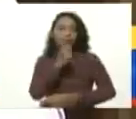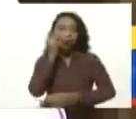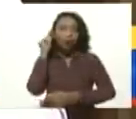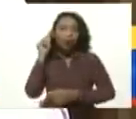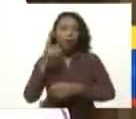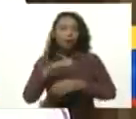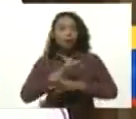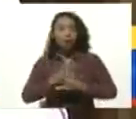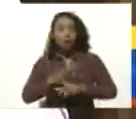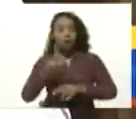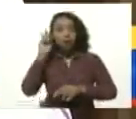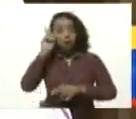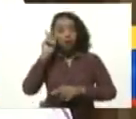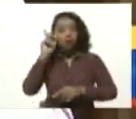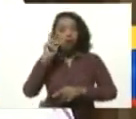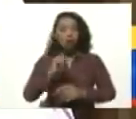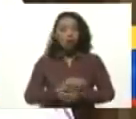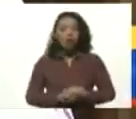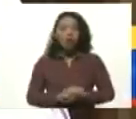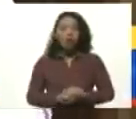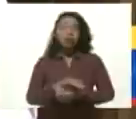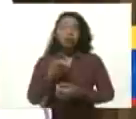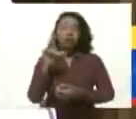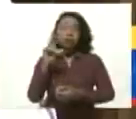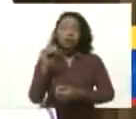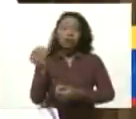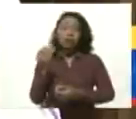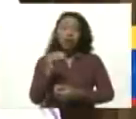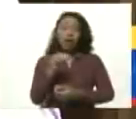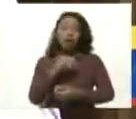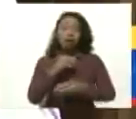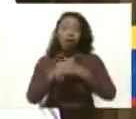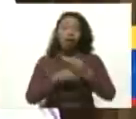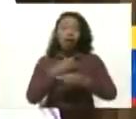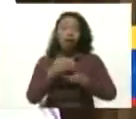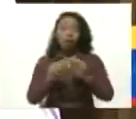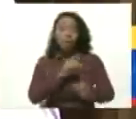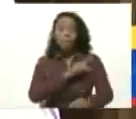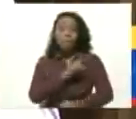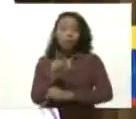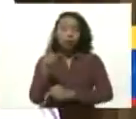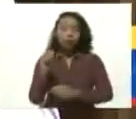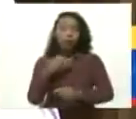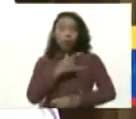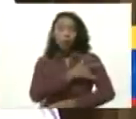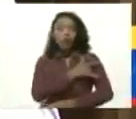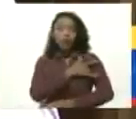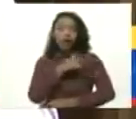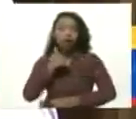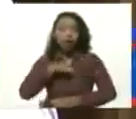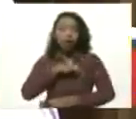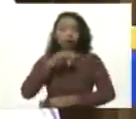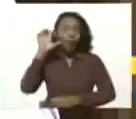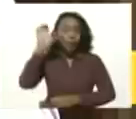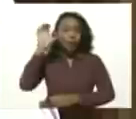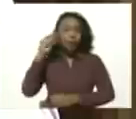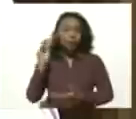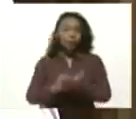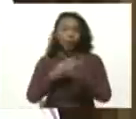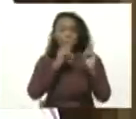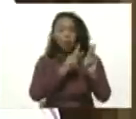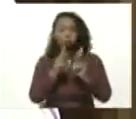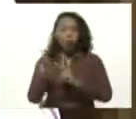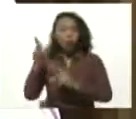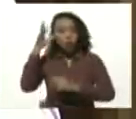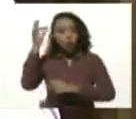profesores. Y adicionalmente ya se están ejecutando la mayoría de las universidades de nuestro país, según sus cronogramas establecidos por los consejos